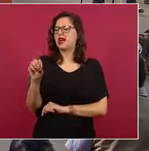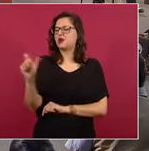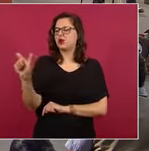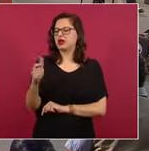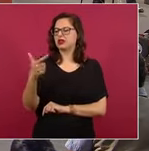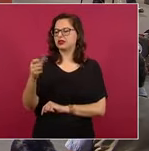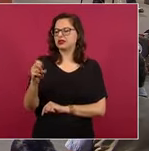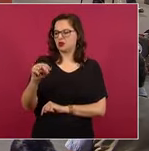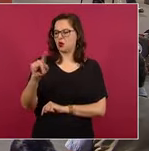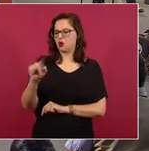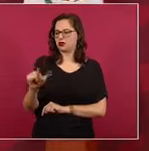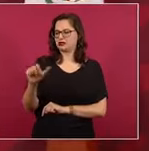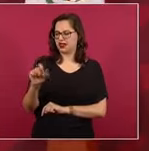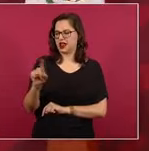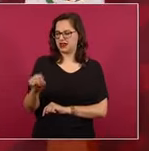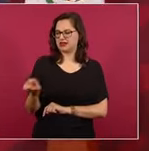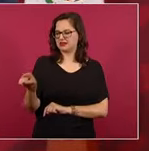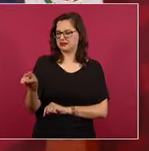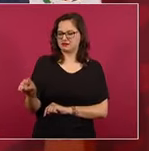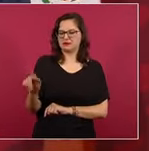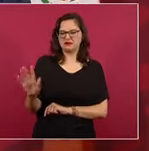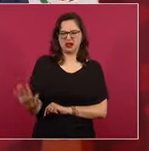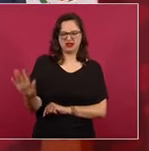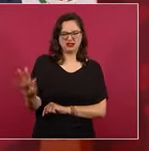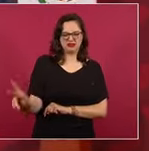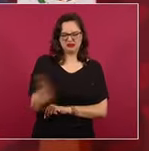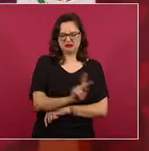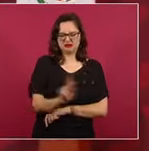de origen francés,